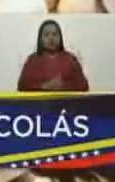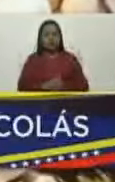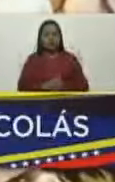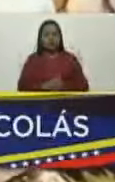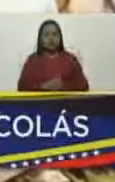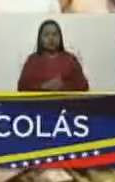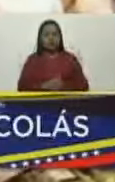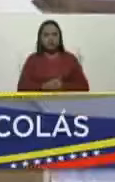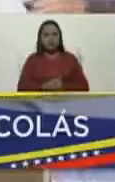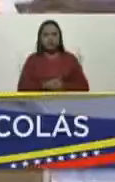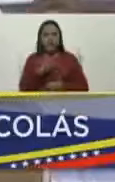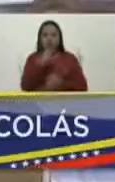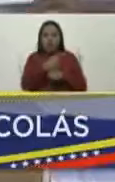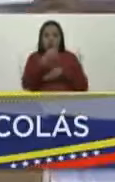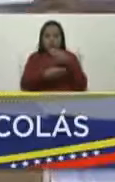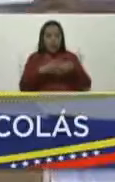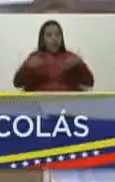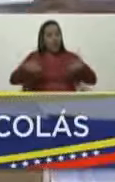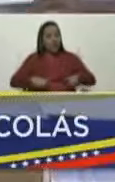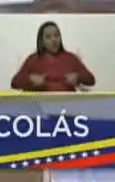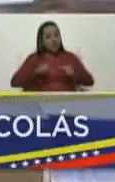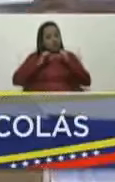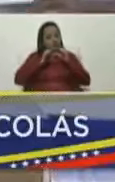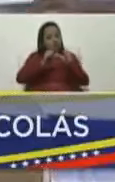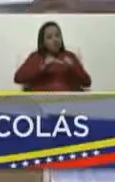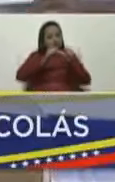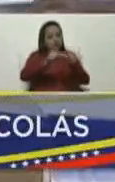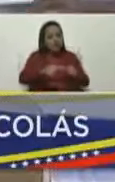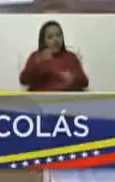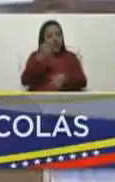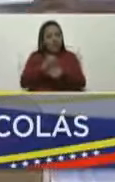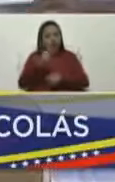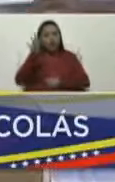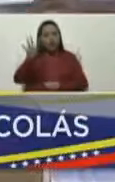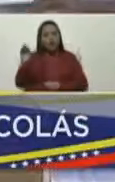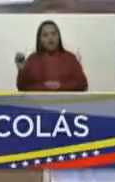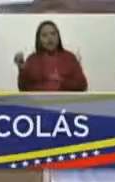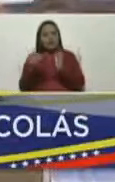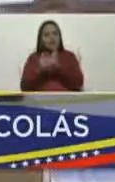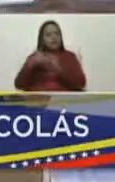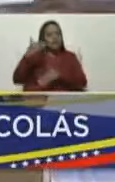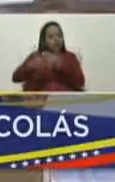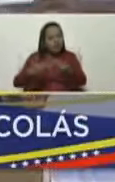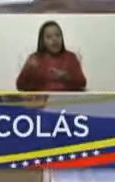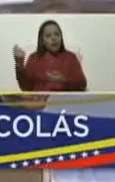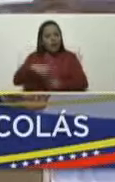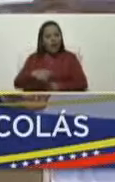y tenemos que hacer un gran esfuerzo para mantener ese ritmo, 40.000 por mes para la juventud.